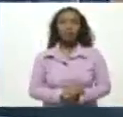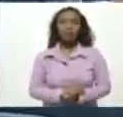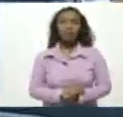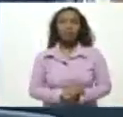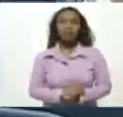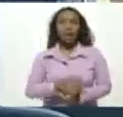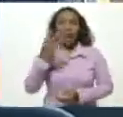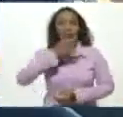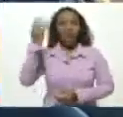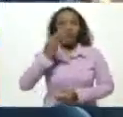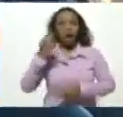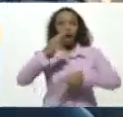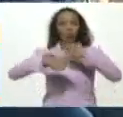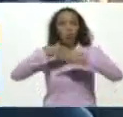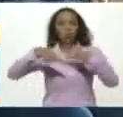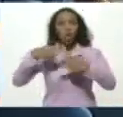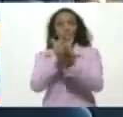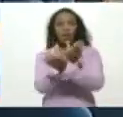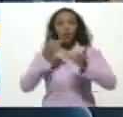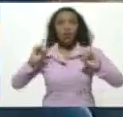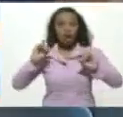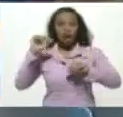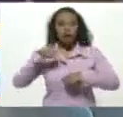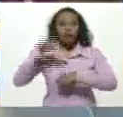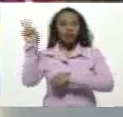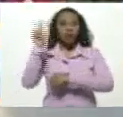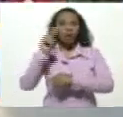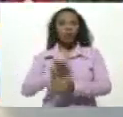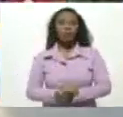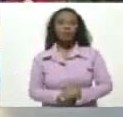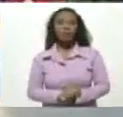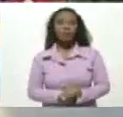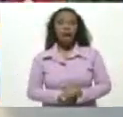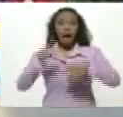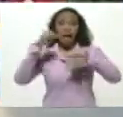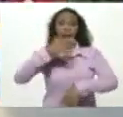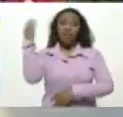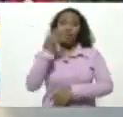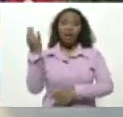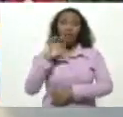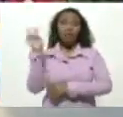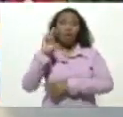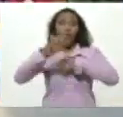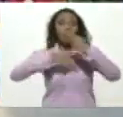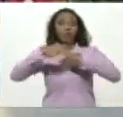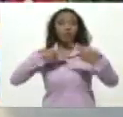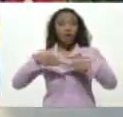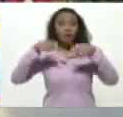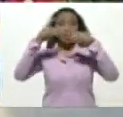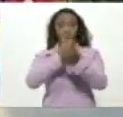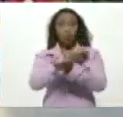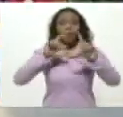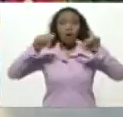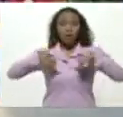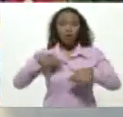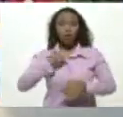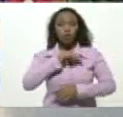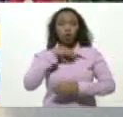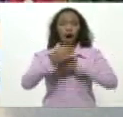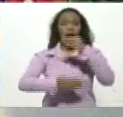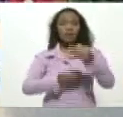Es la verdadera revolución democrática de Venezuela. La verdadera revolución democrática es la que estamos